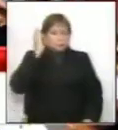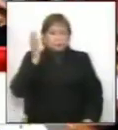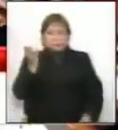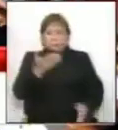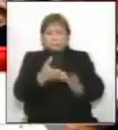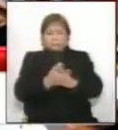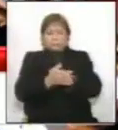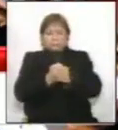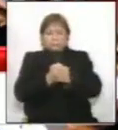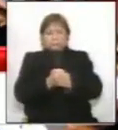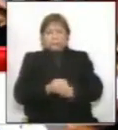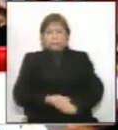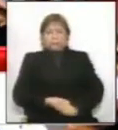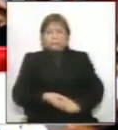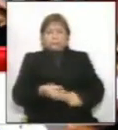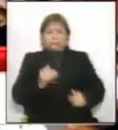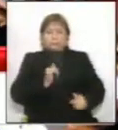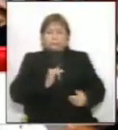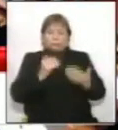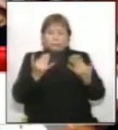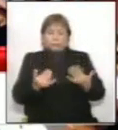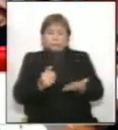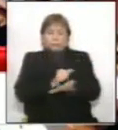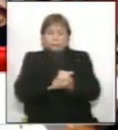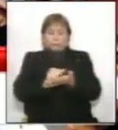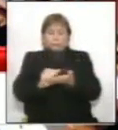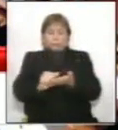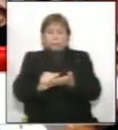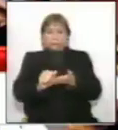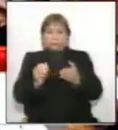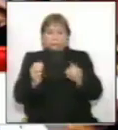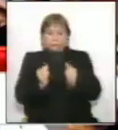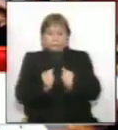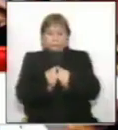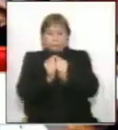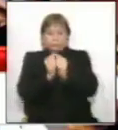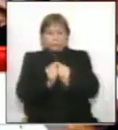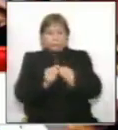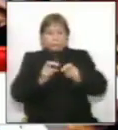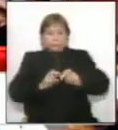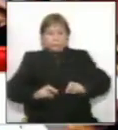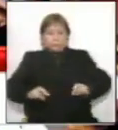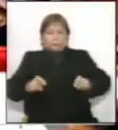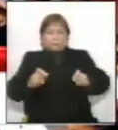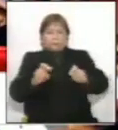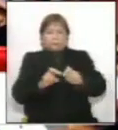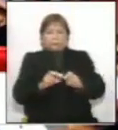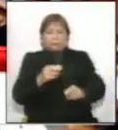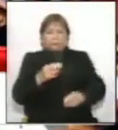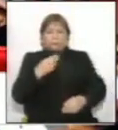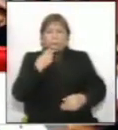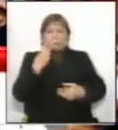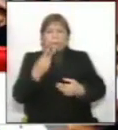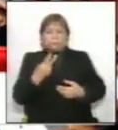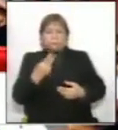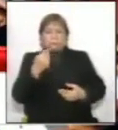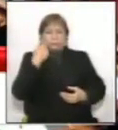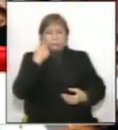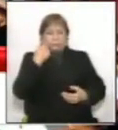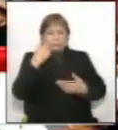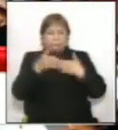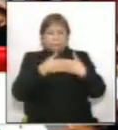compañeros. Yo creo que en estos meses que hemos estado juntos en el Parlamento, los voceros me conocen